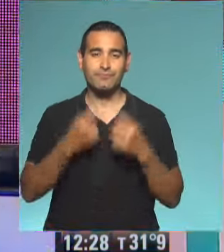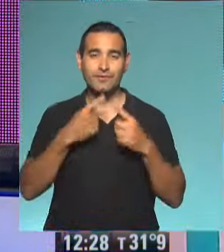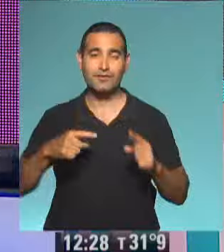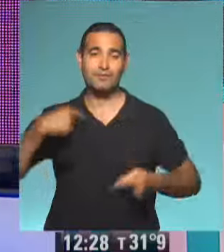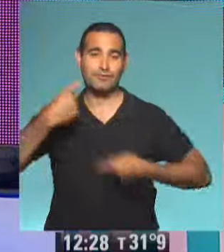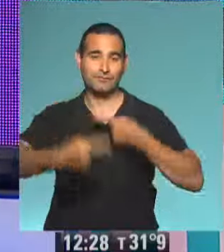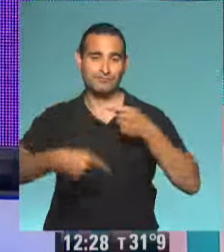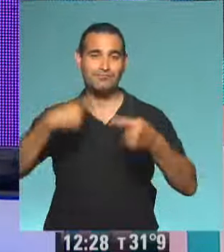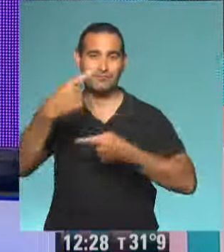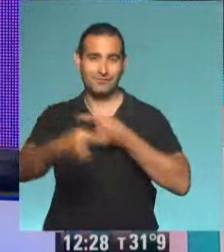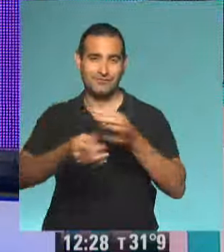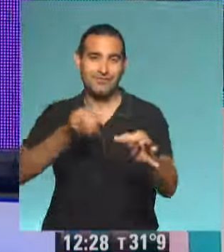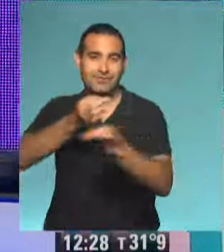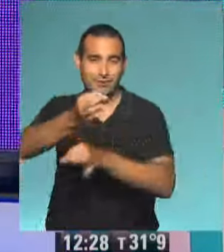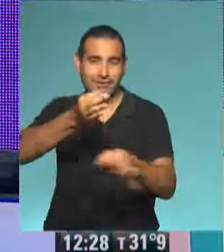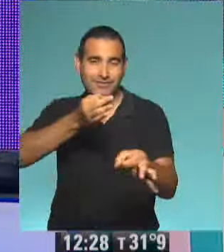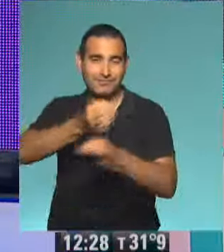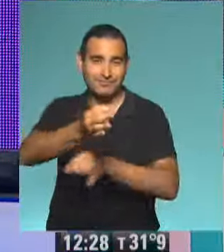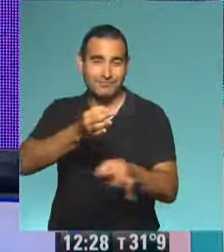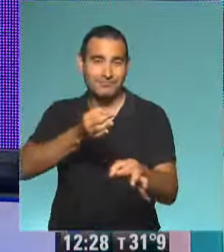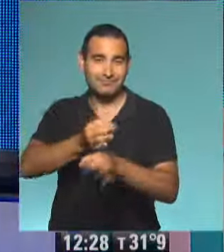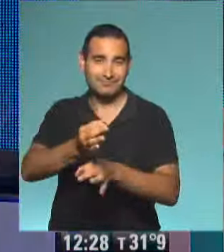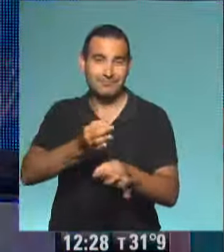Seguimos educando